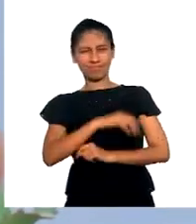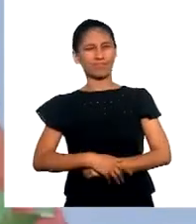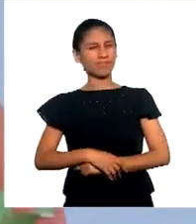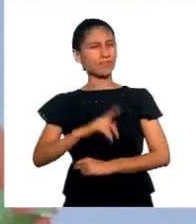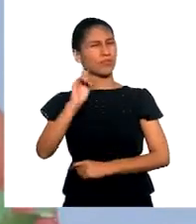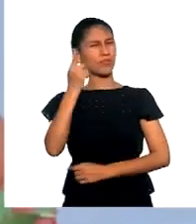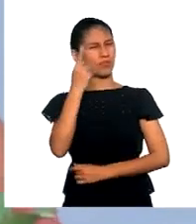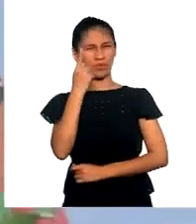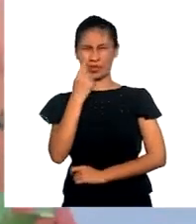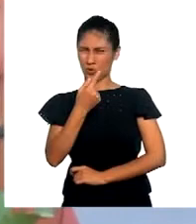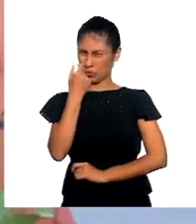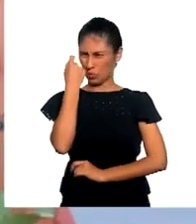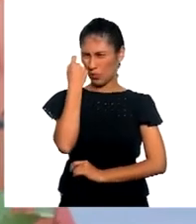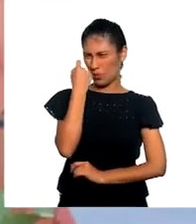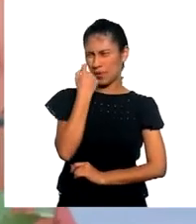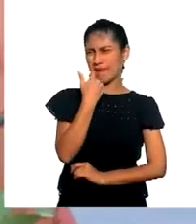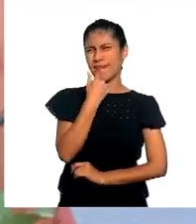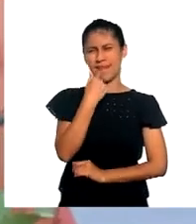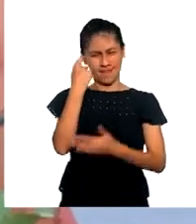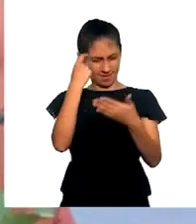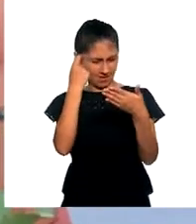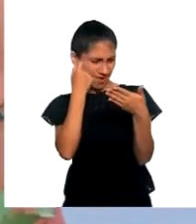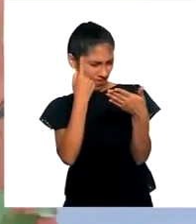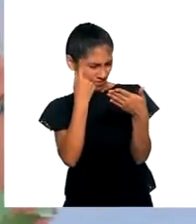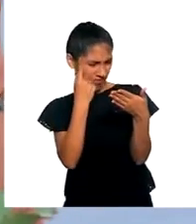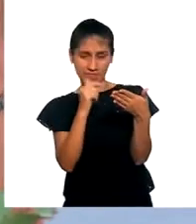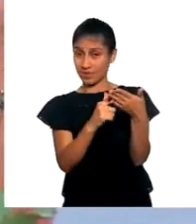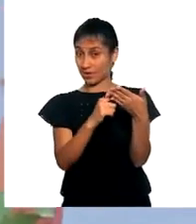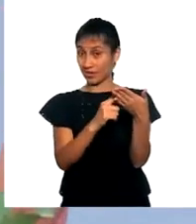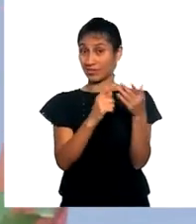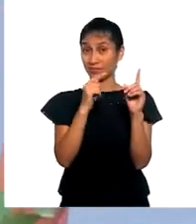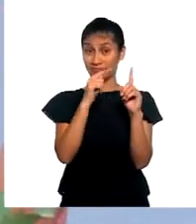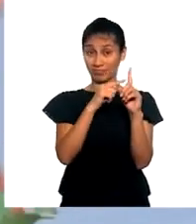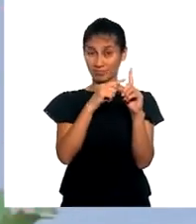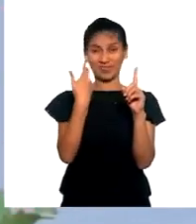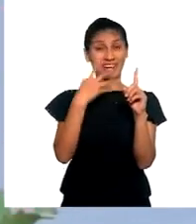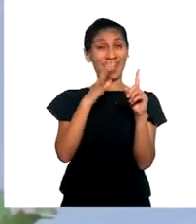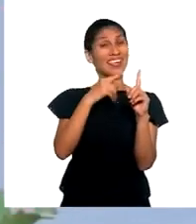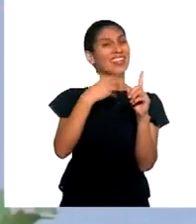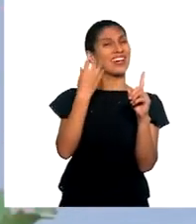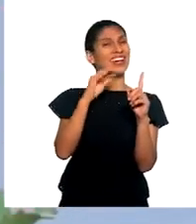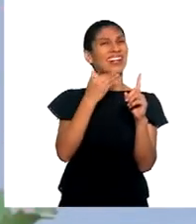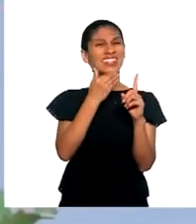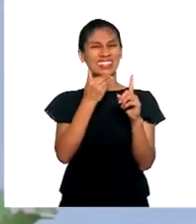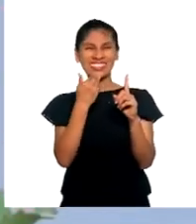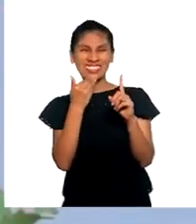algunos conceptos desde cero con la ayuda de nuestra aliada por siempre